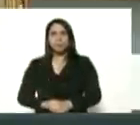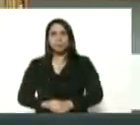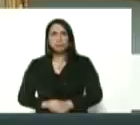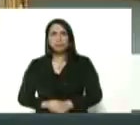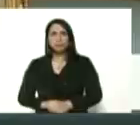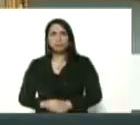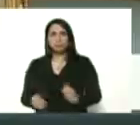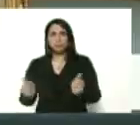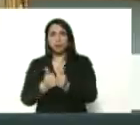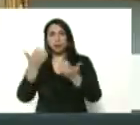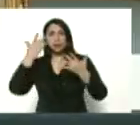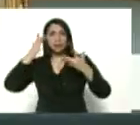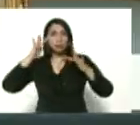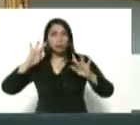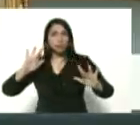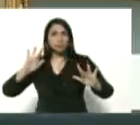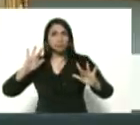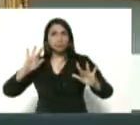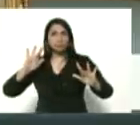con intenciones de